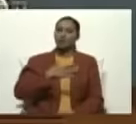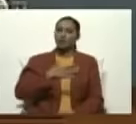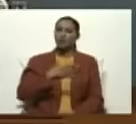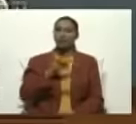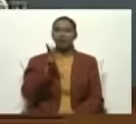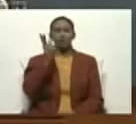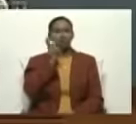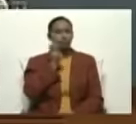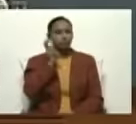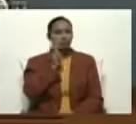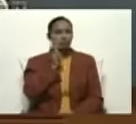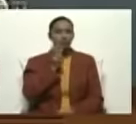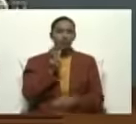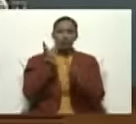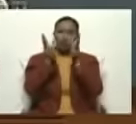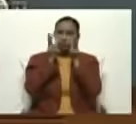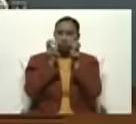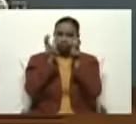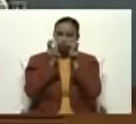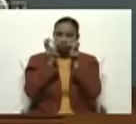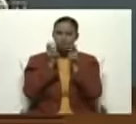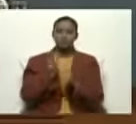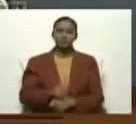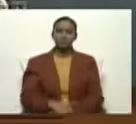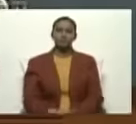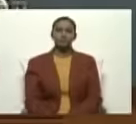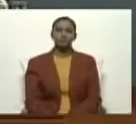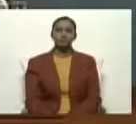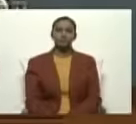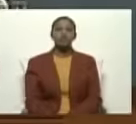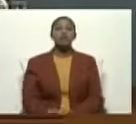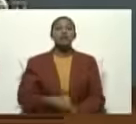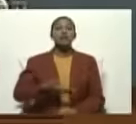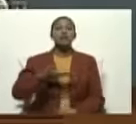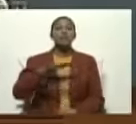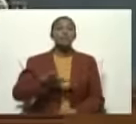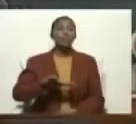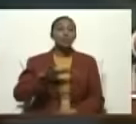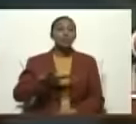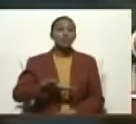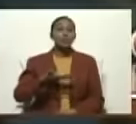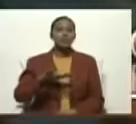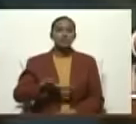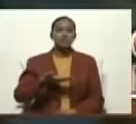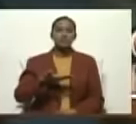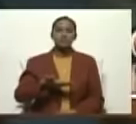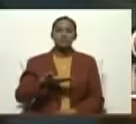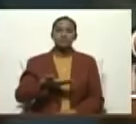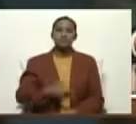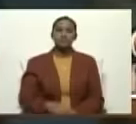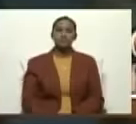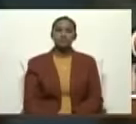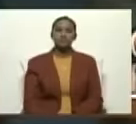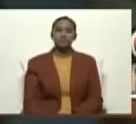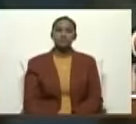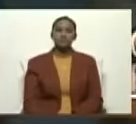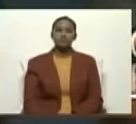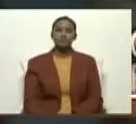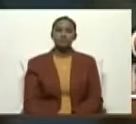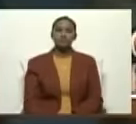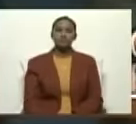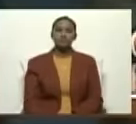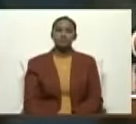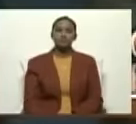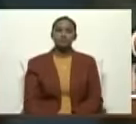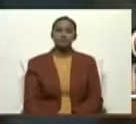a esta hora del día en Venezuela, la importancia, yo diría estratégica y